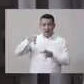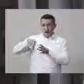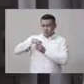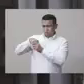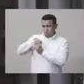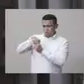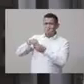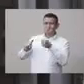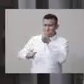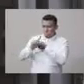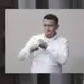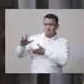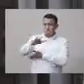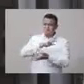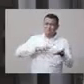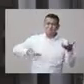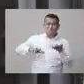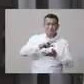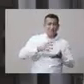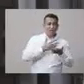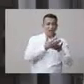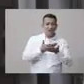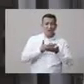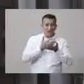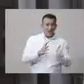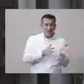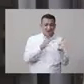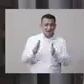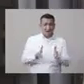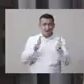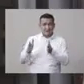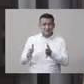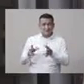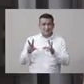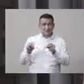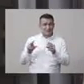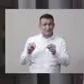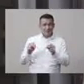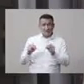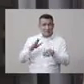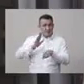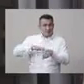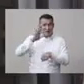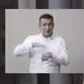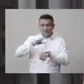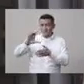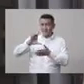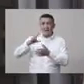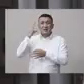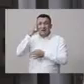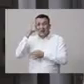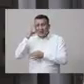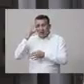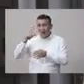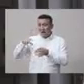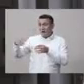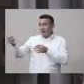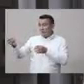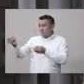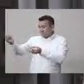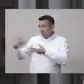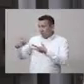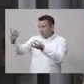adquirir más ventiladores. El tema no es solo que no se cuente con los recursos financieros, sino que especialmente